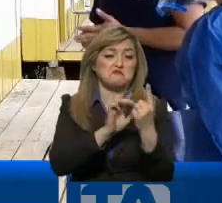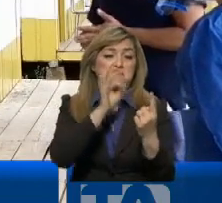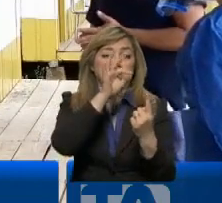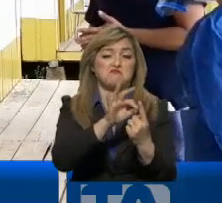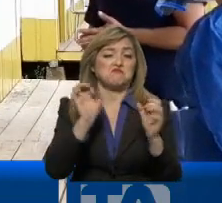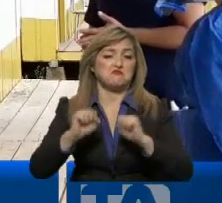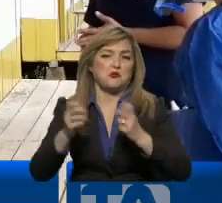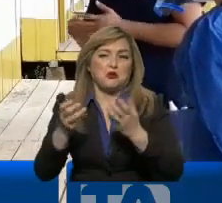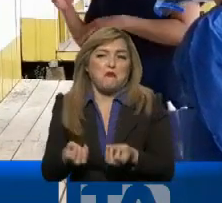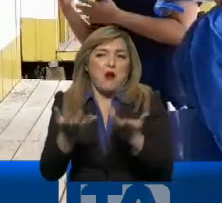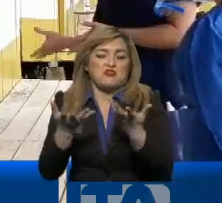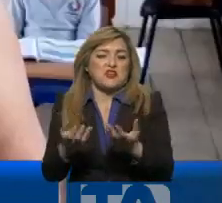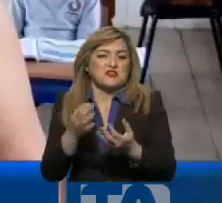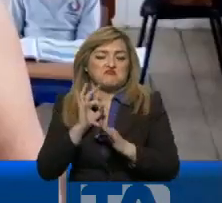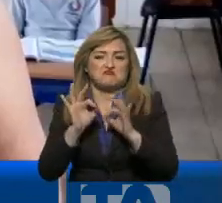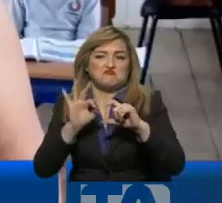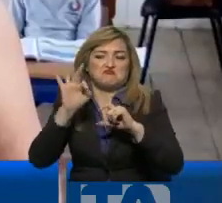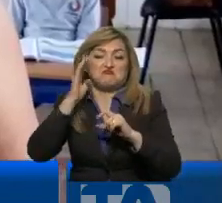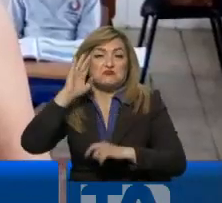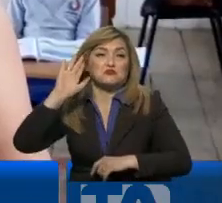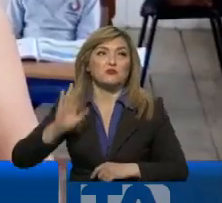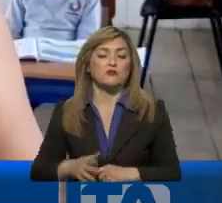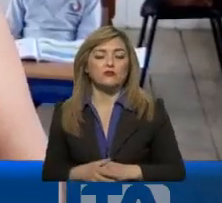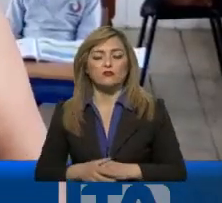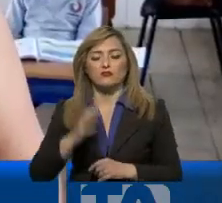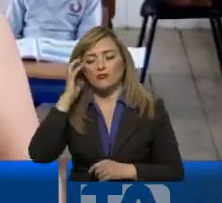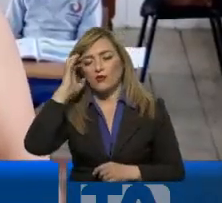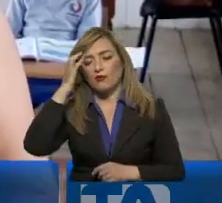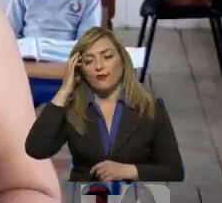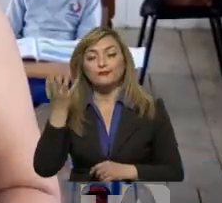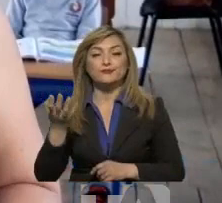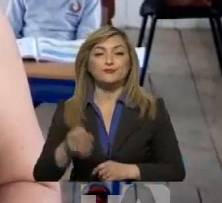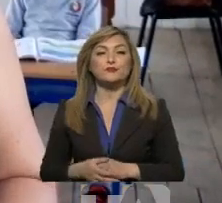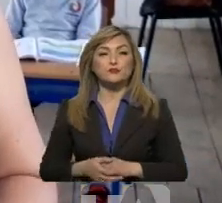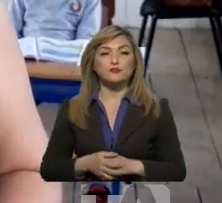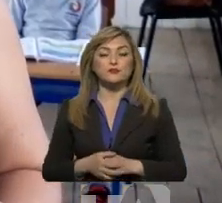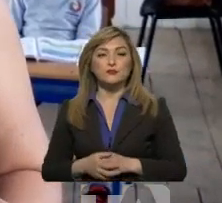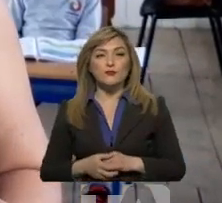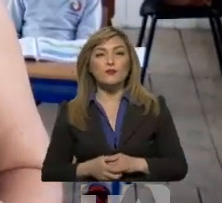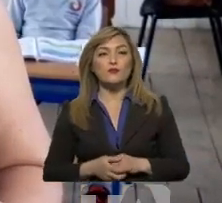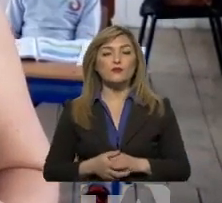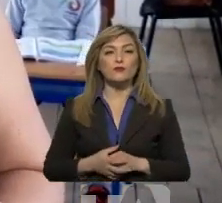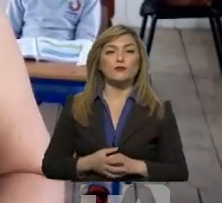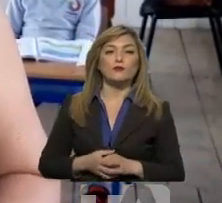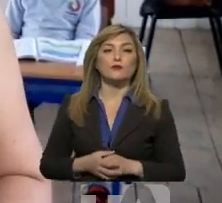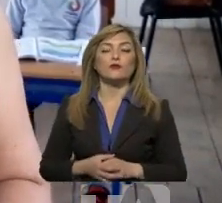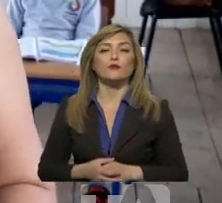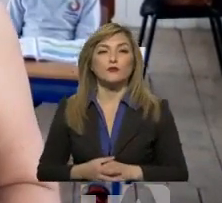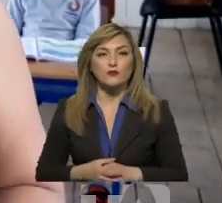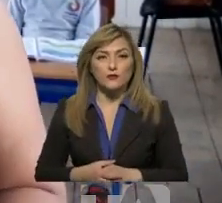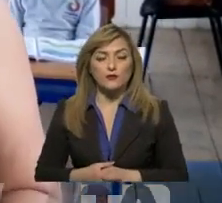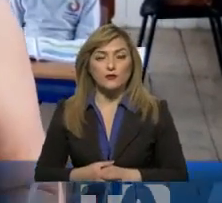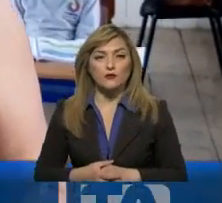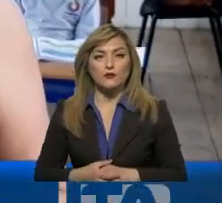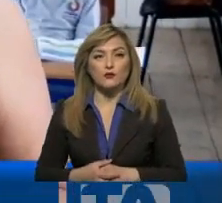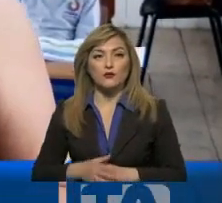personas que están infectadas. Sí, sí, es preocupante. Por eso mismo es que nosotros también les hemos incentivado a que tienen